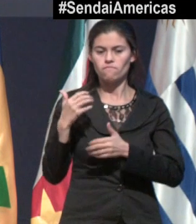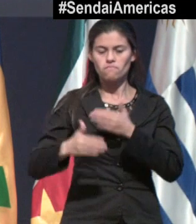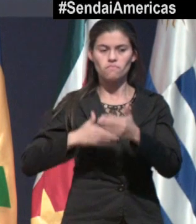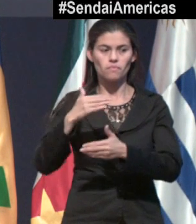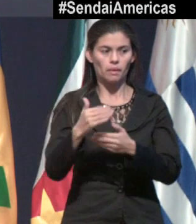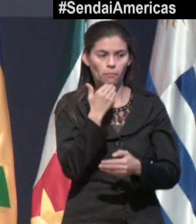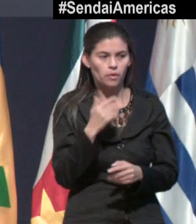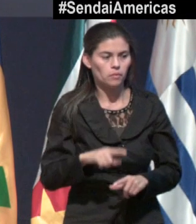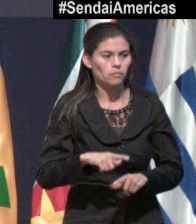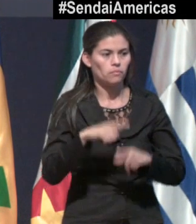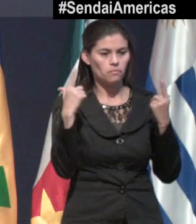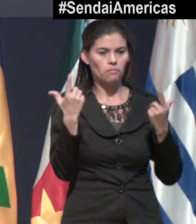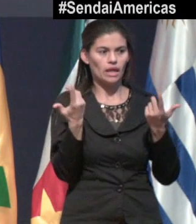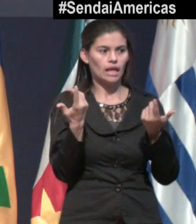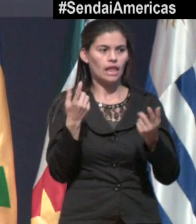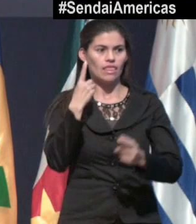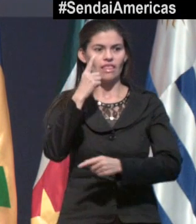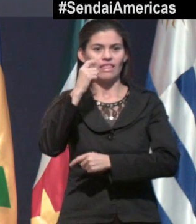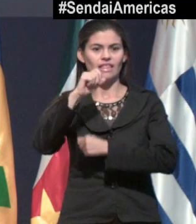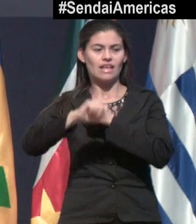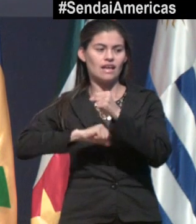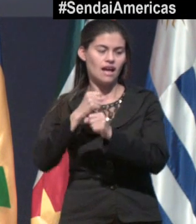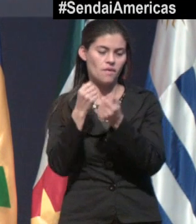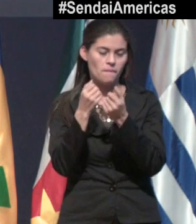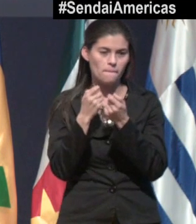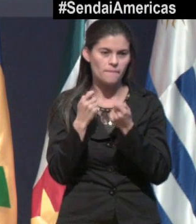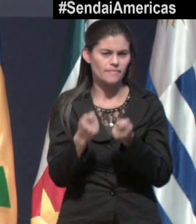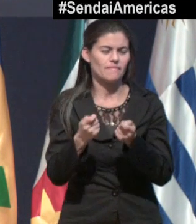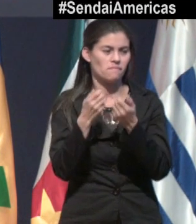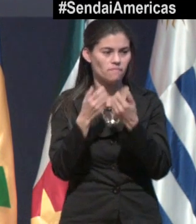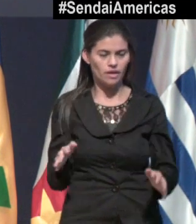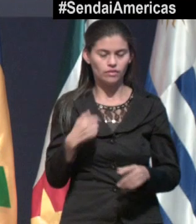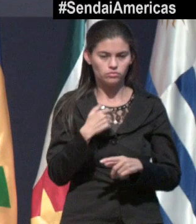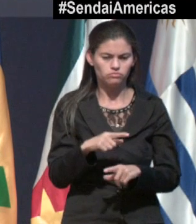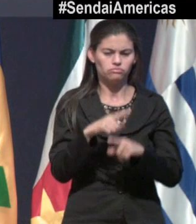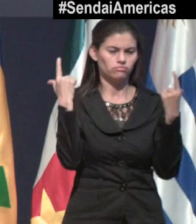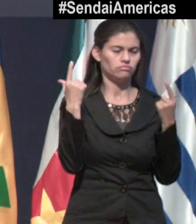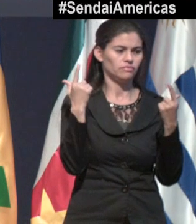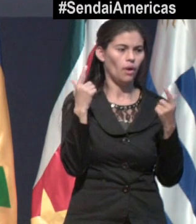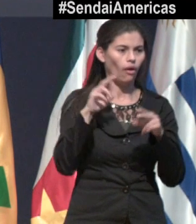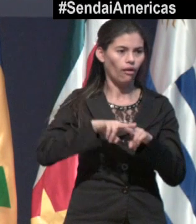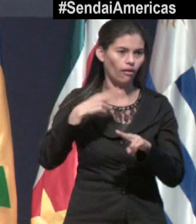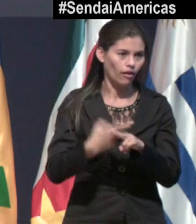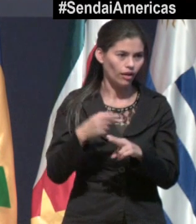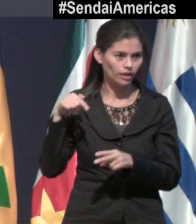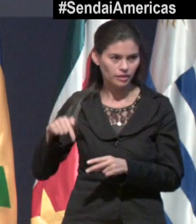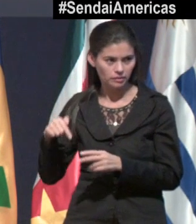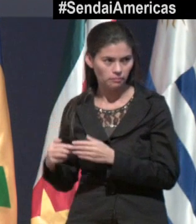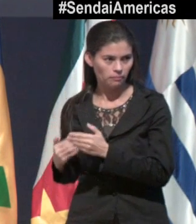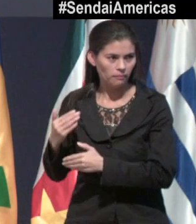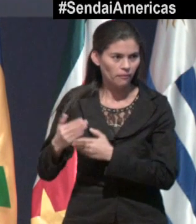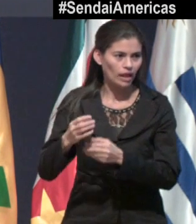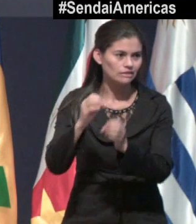pero de repente luego perdemos 10 años de inversión en un solo año y descubrimos que no solo regresamos al punto de partida a